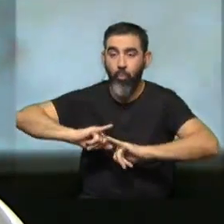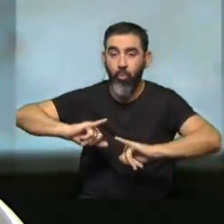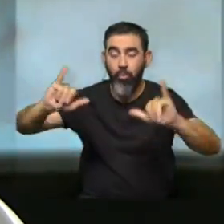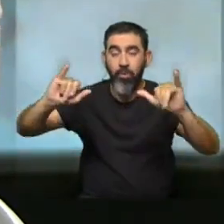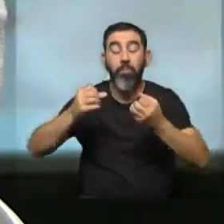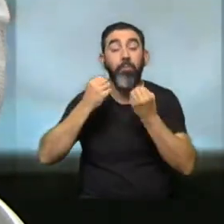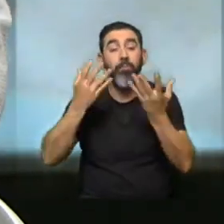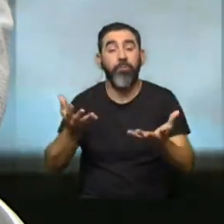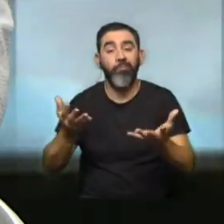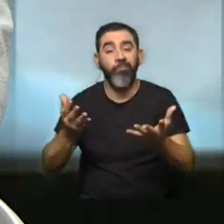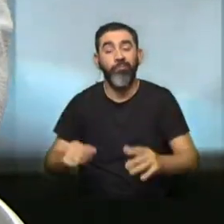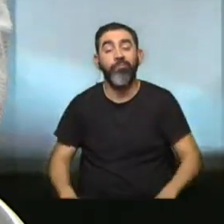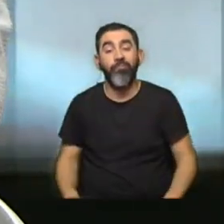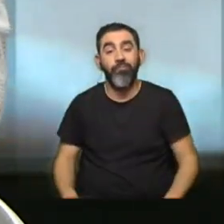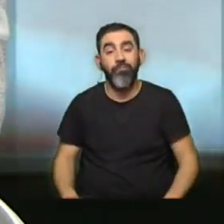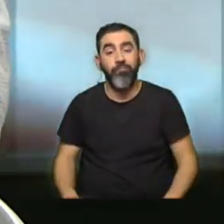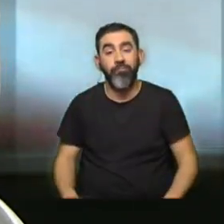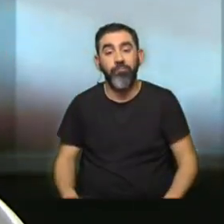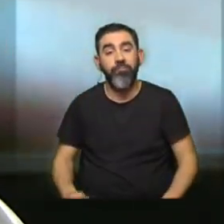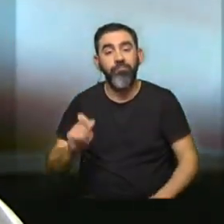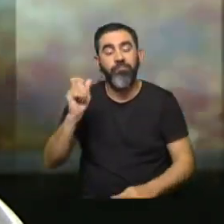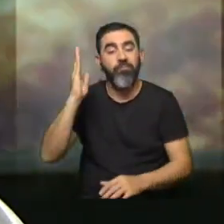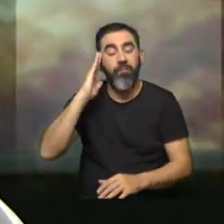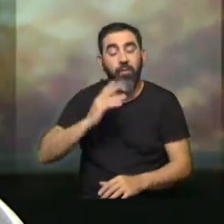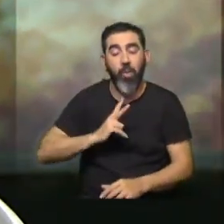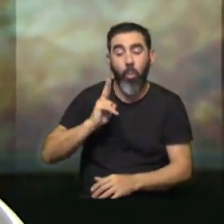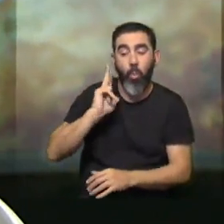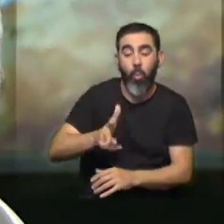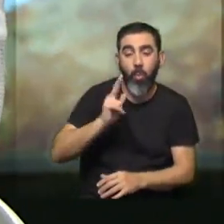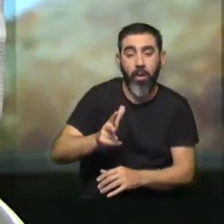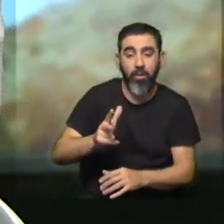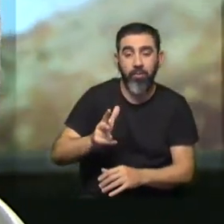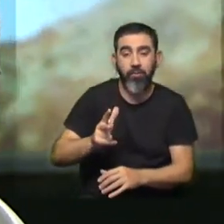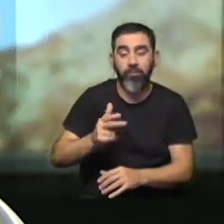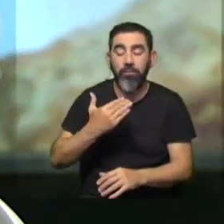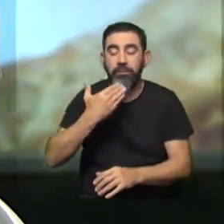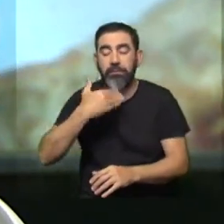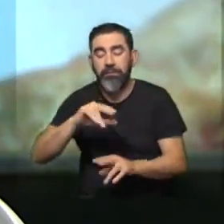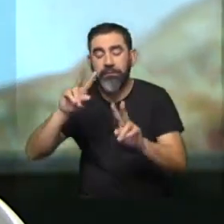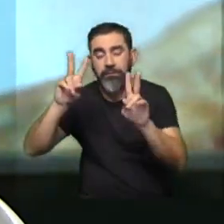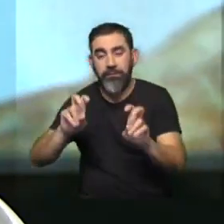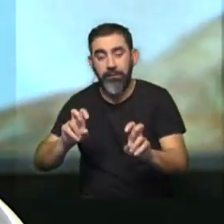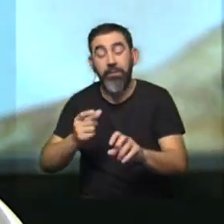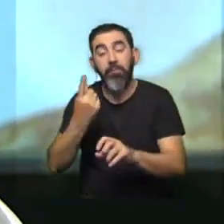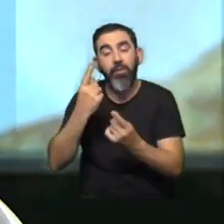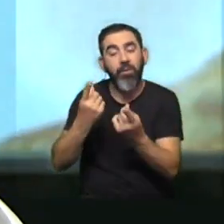porque claro, quien diagnostica si es un ser humano tiene un entendimiento muy sofisticado, pero precisamente por eso es